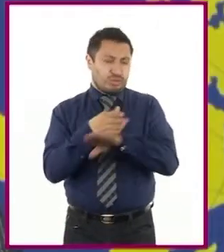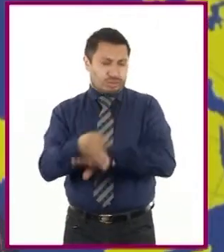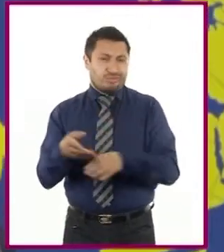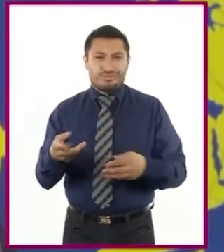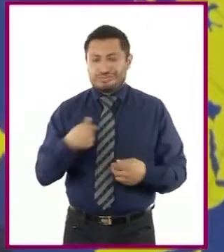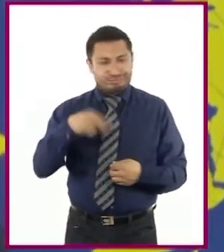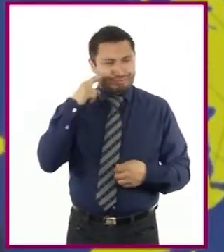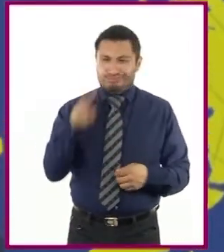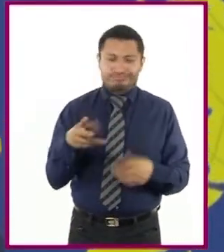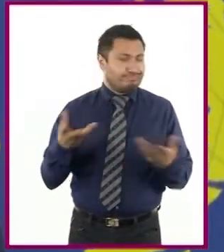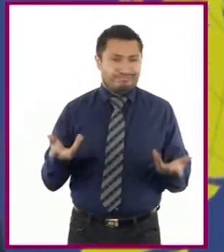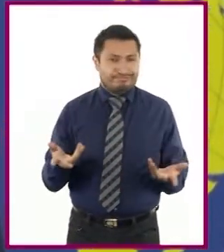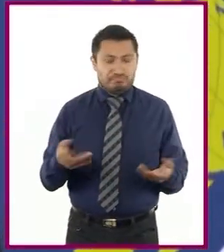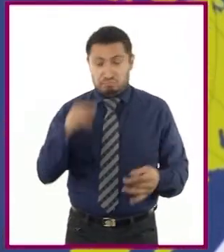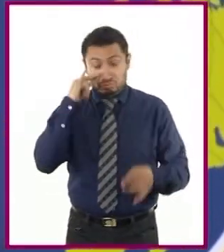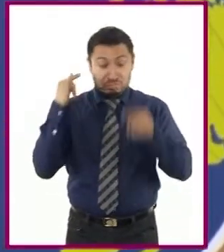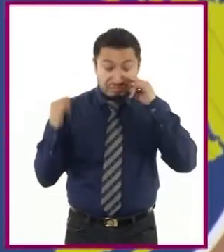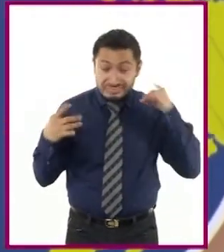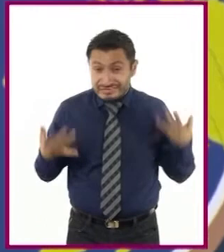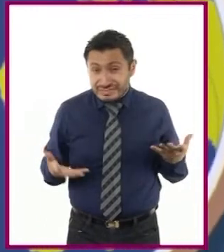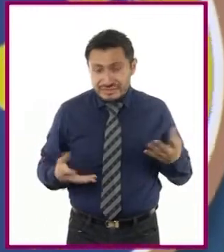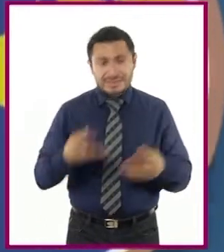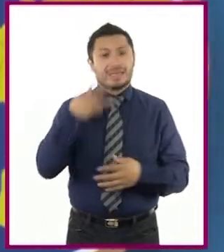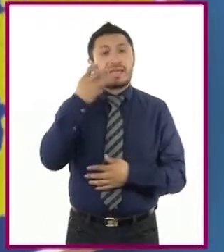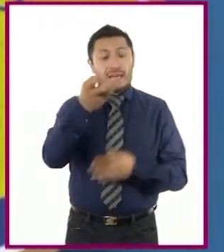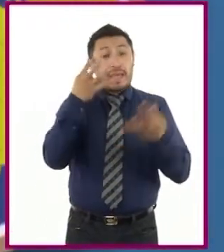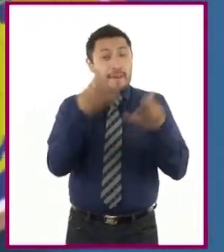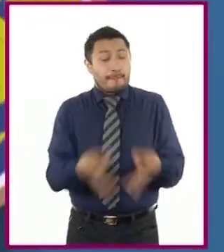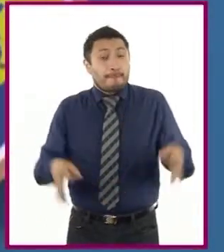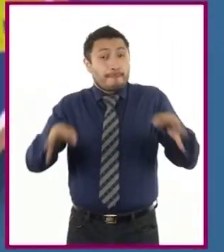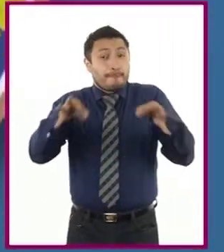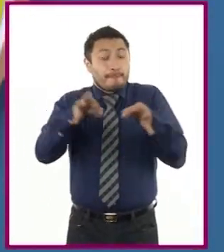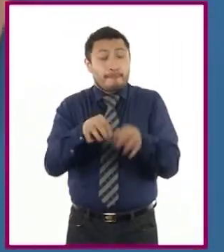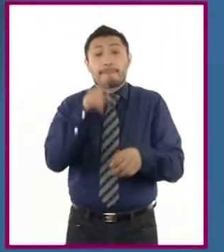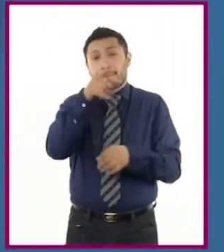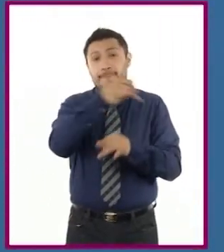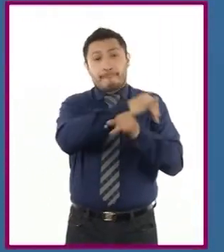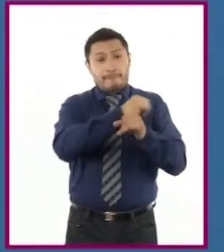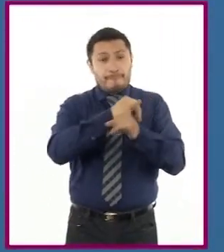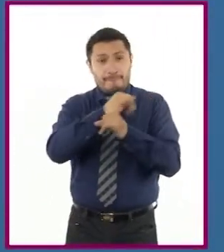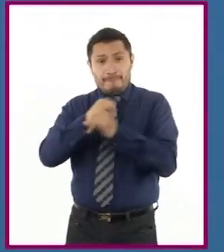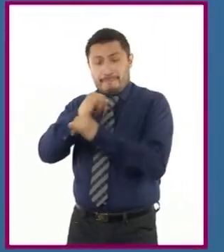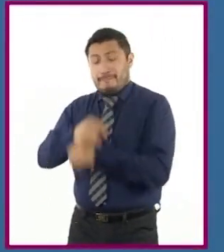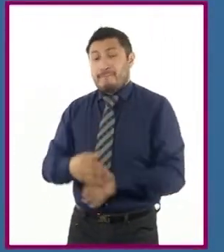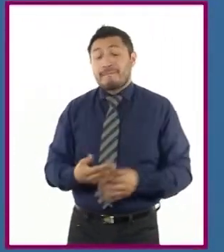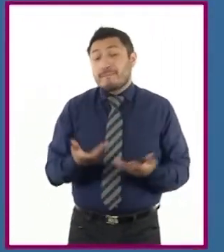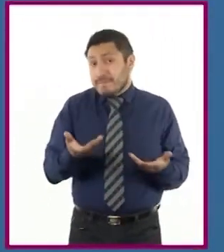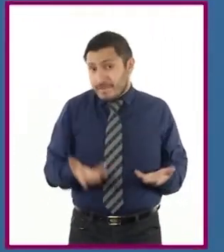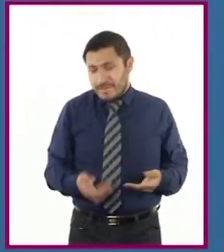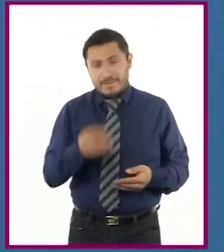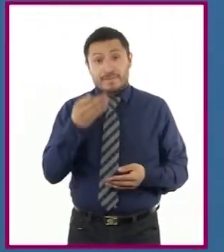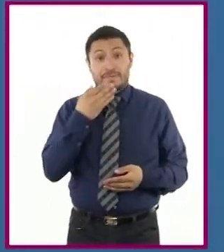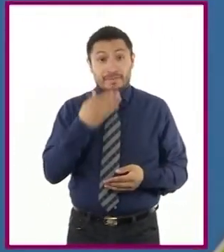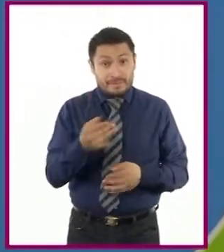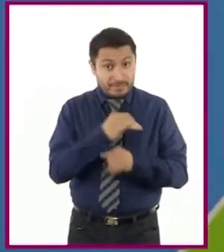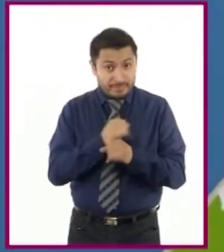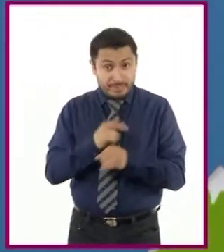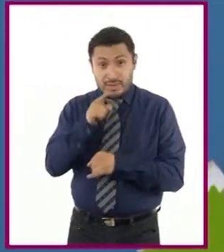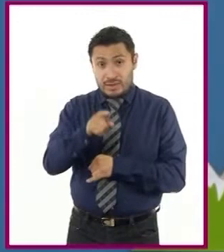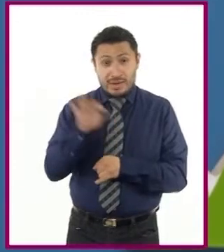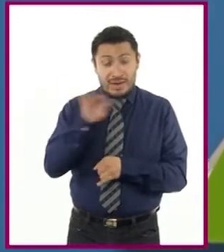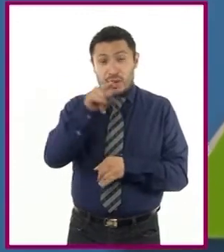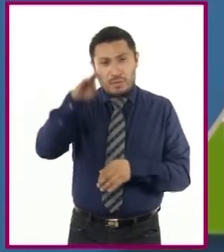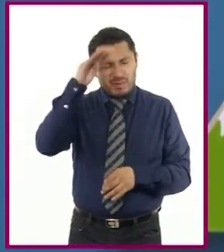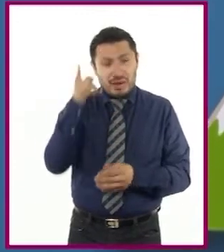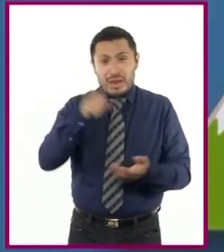maestro. Por ello, va a ser importante que investiguen muy bien. Ustedes podrán pensar que su comunidad no se da